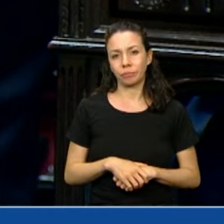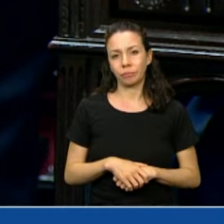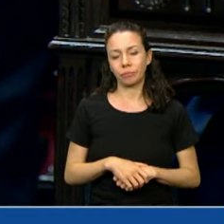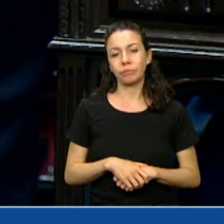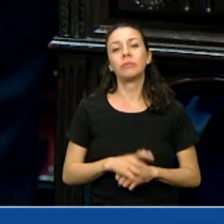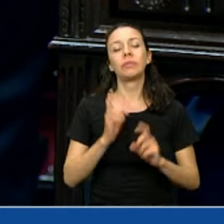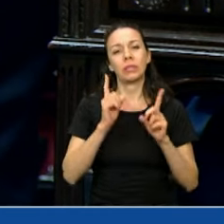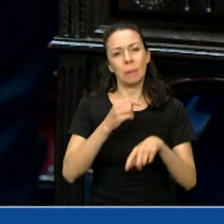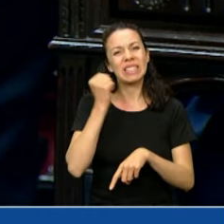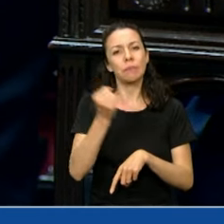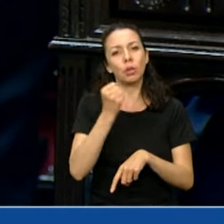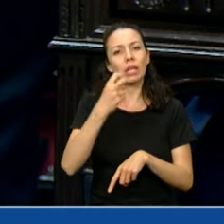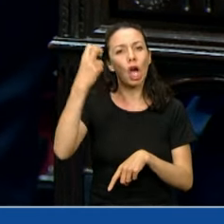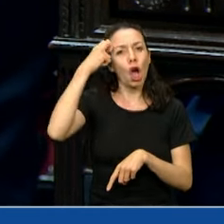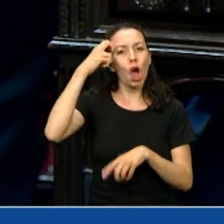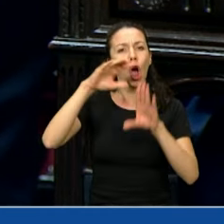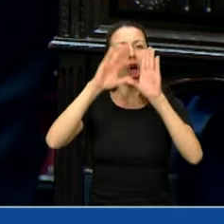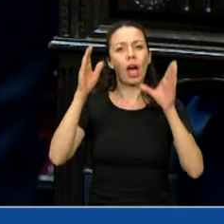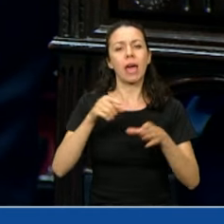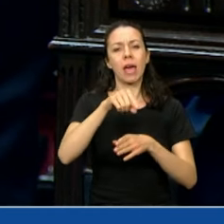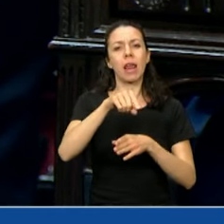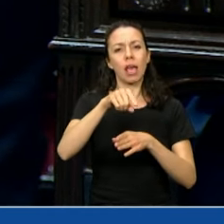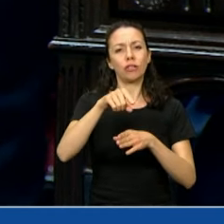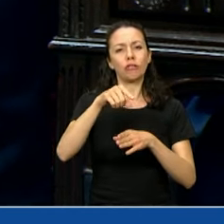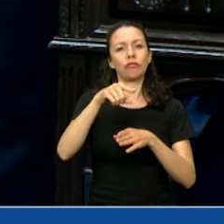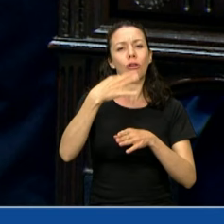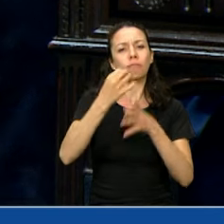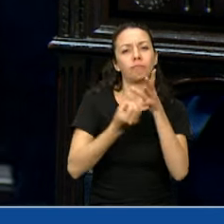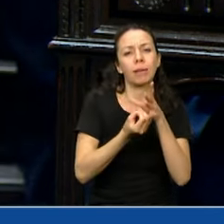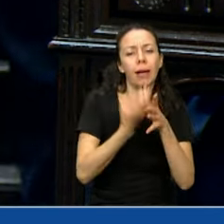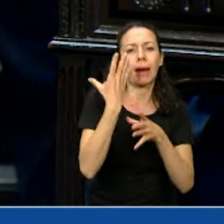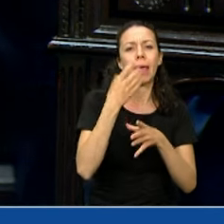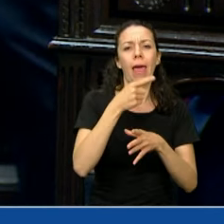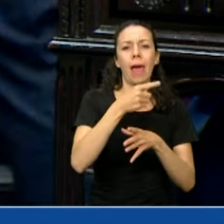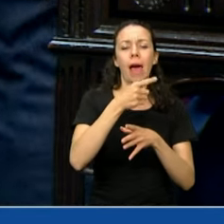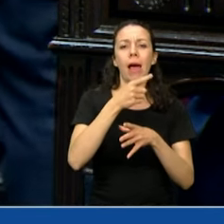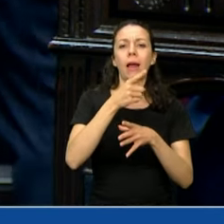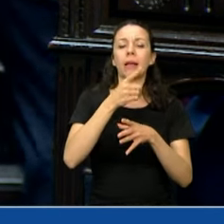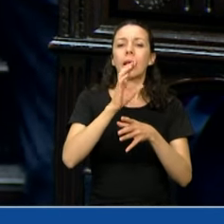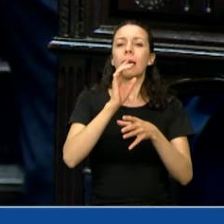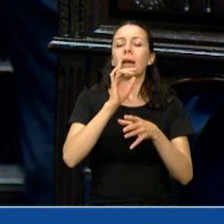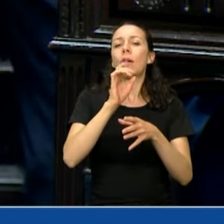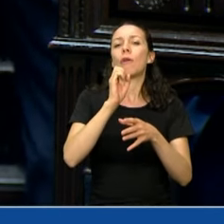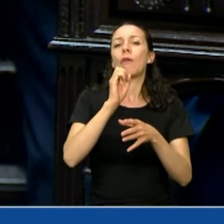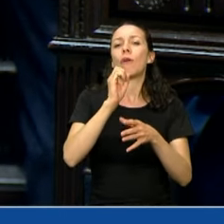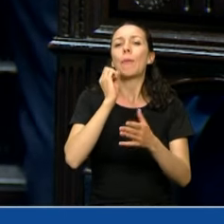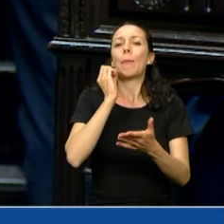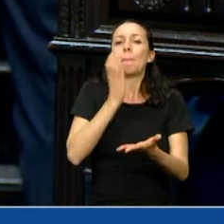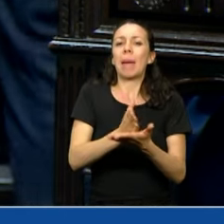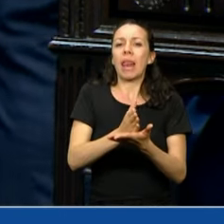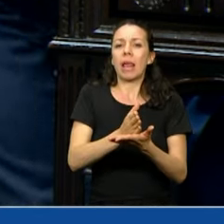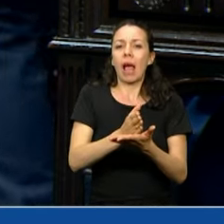importante que el congreso avance sobre la creación del tipo penal de la figura penal del